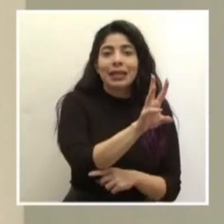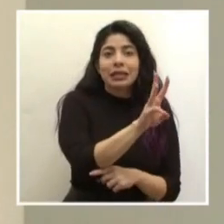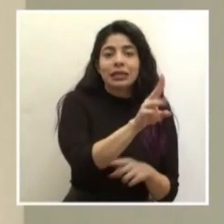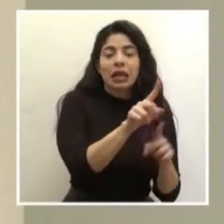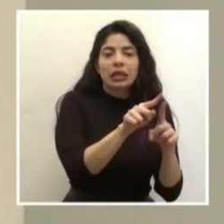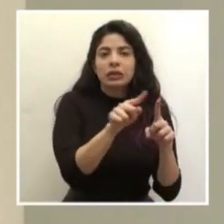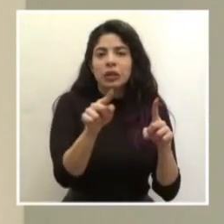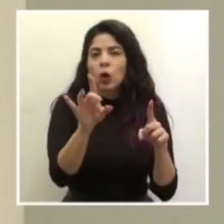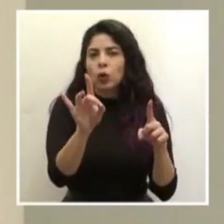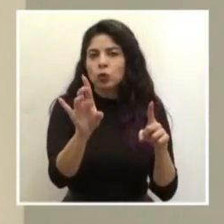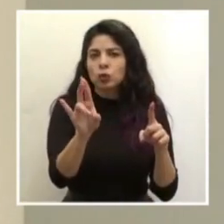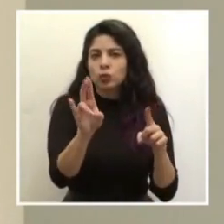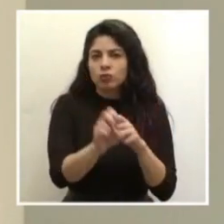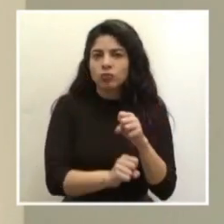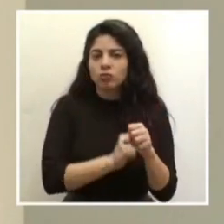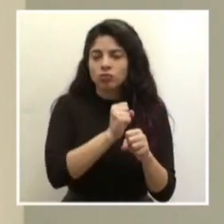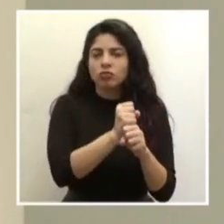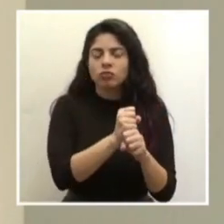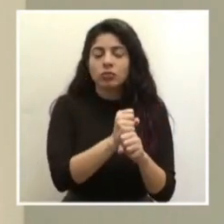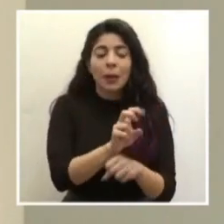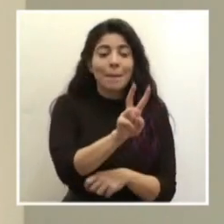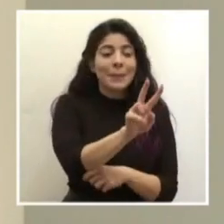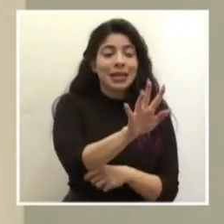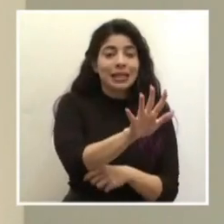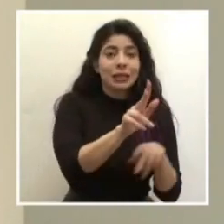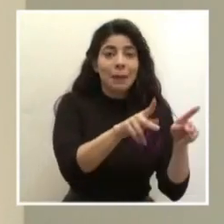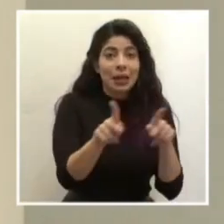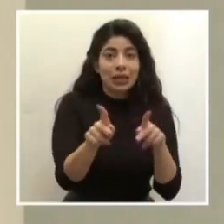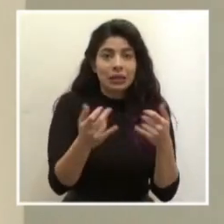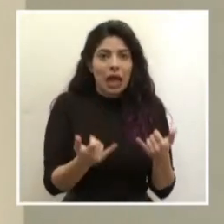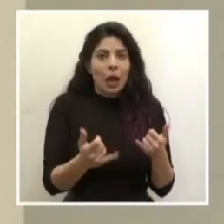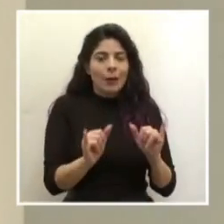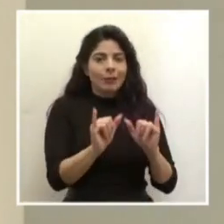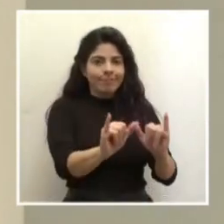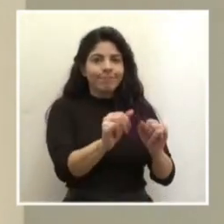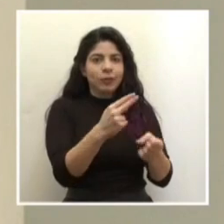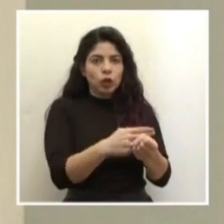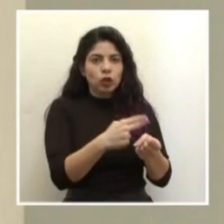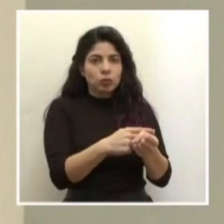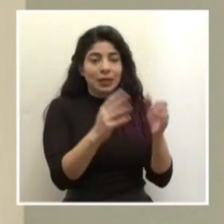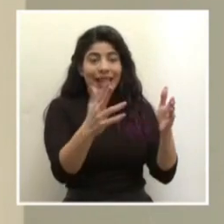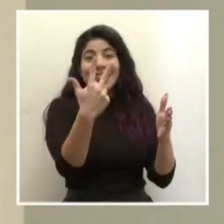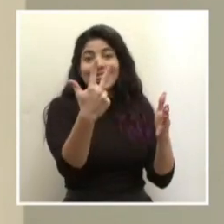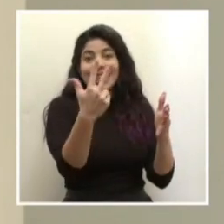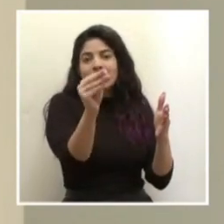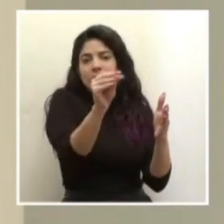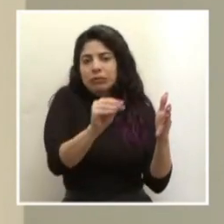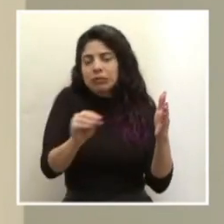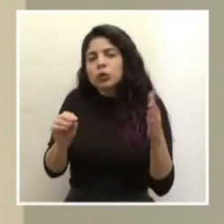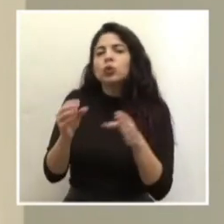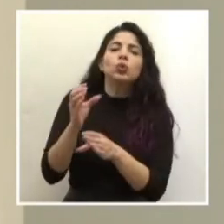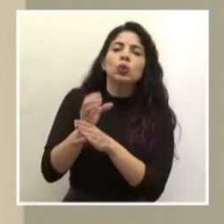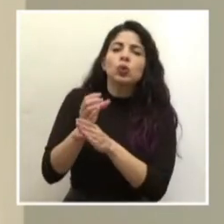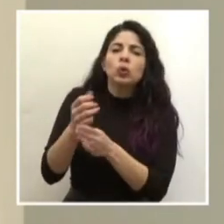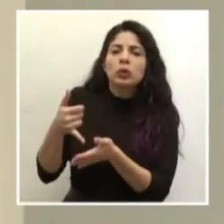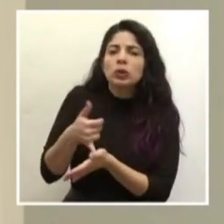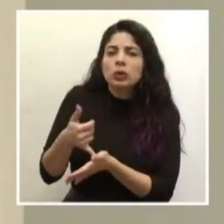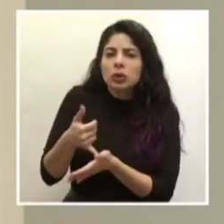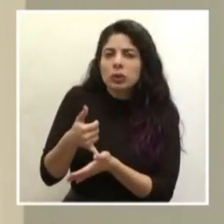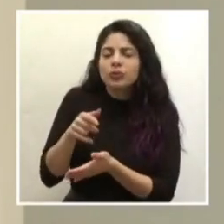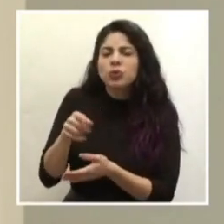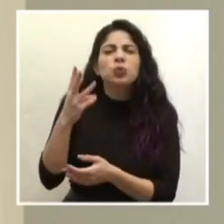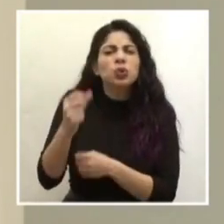los 87 años. 25 personas se encuentran hospitalizadas, 3 de ellas están en una unidad de cuidados intensivos